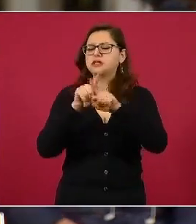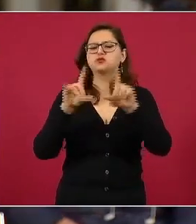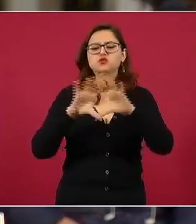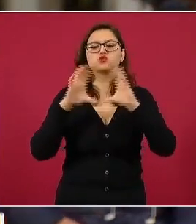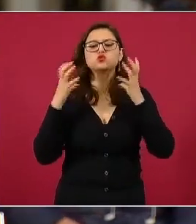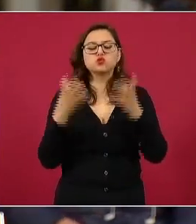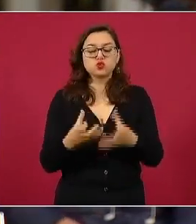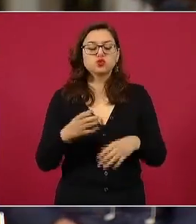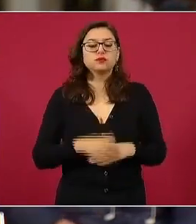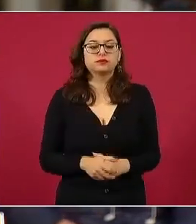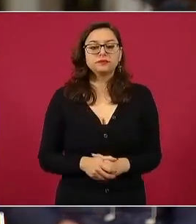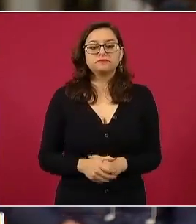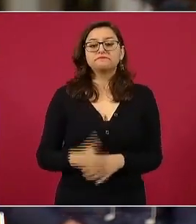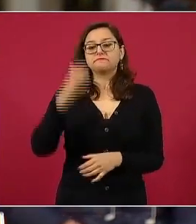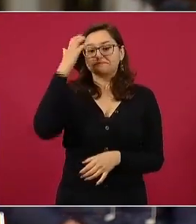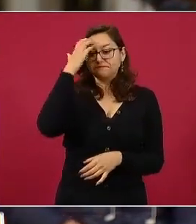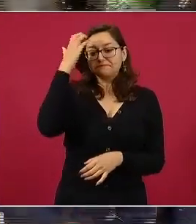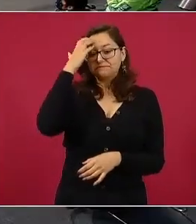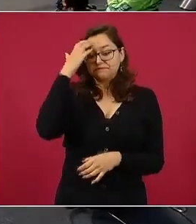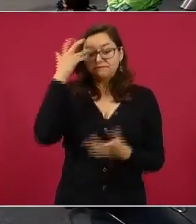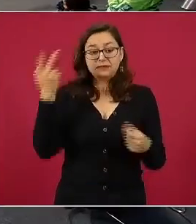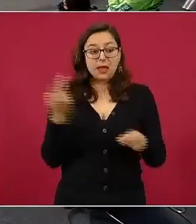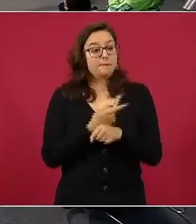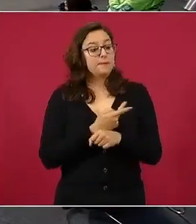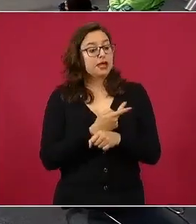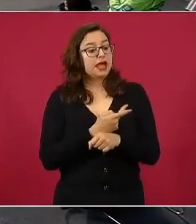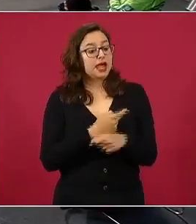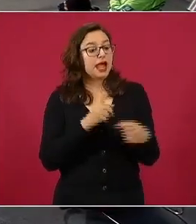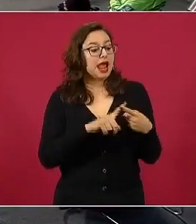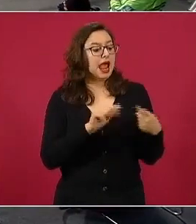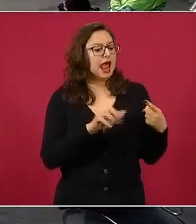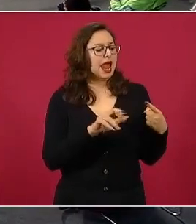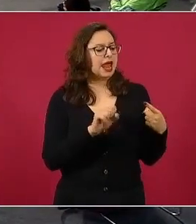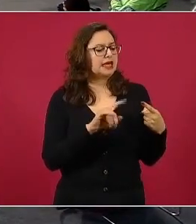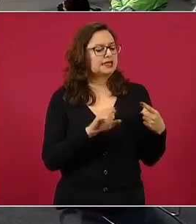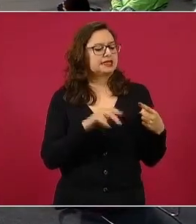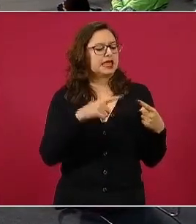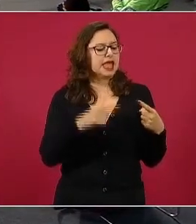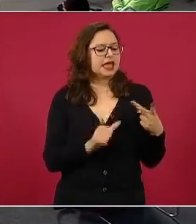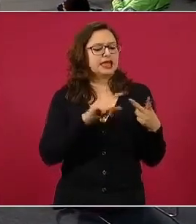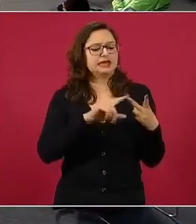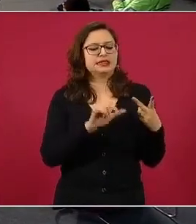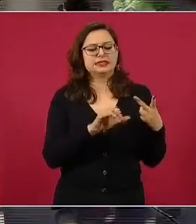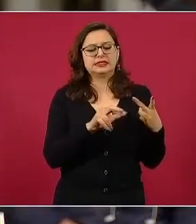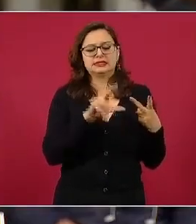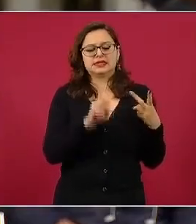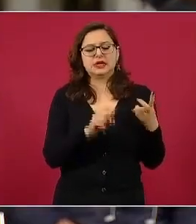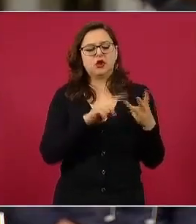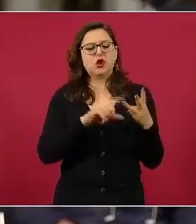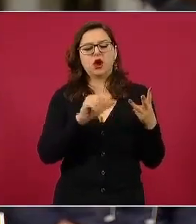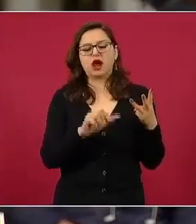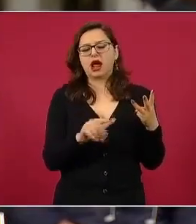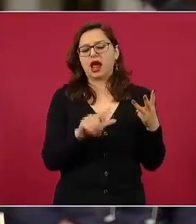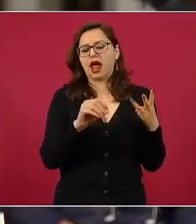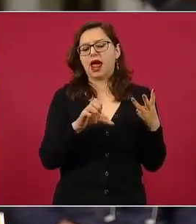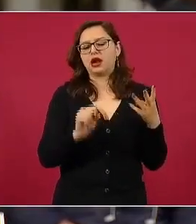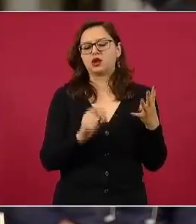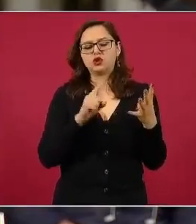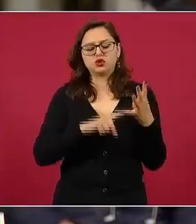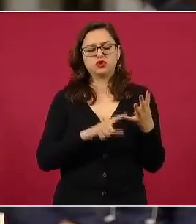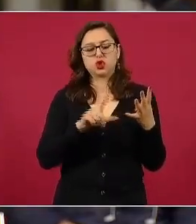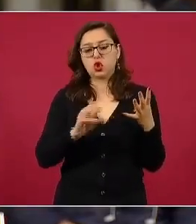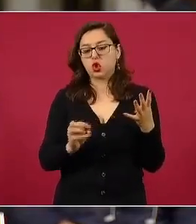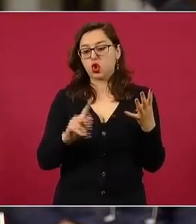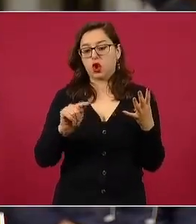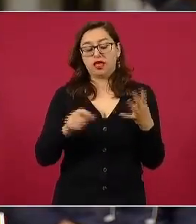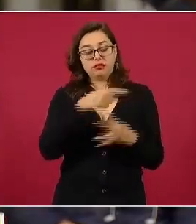conociéndolo, porque pues ahora pues pareciera que Carmen Aristegui, Ciro Gómez Leiva, Carlos Marín y Loret pues han entrado al top ten de las mentiras